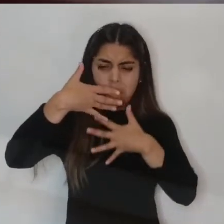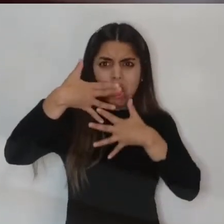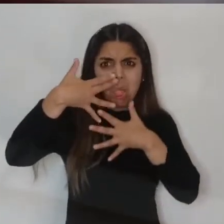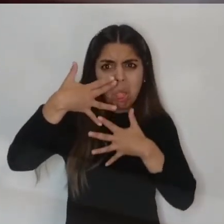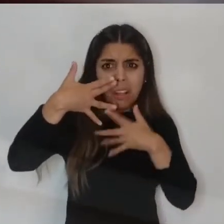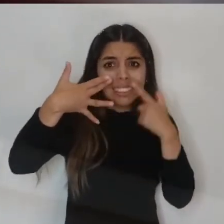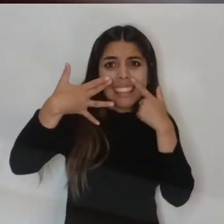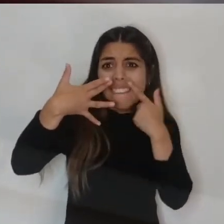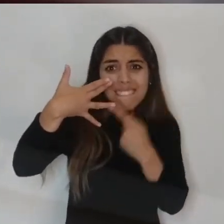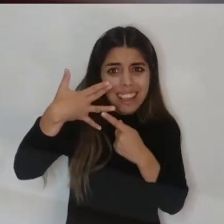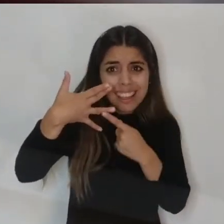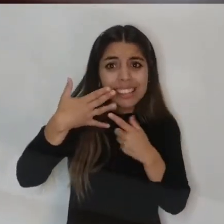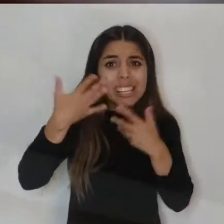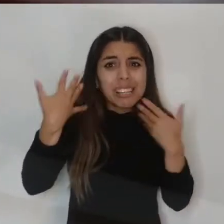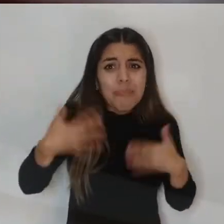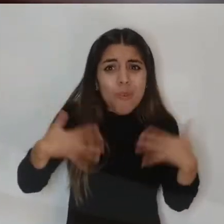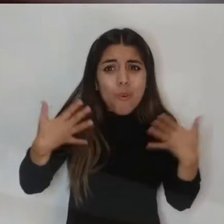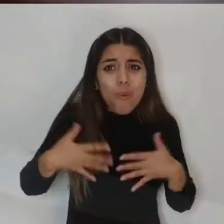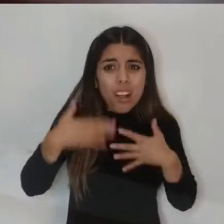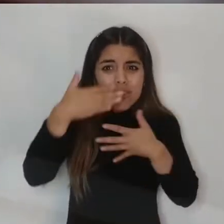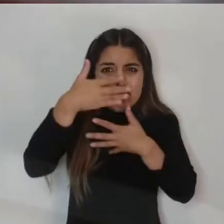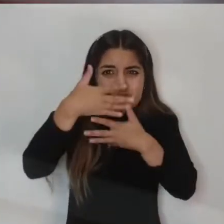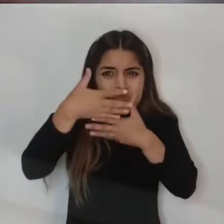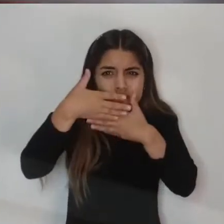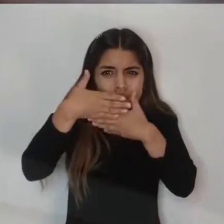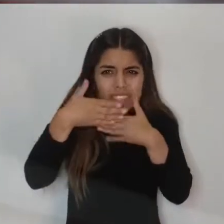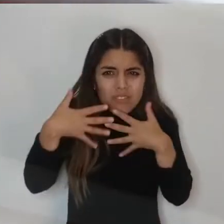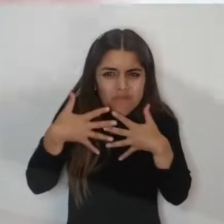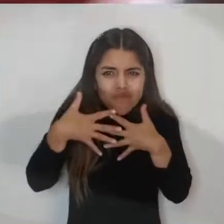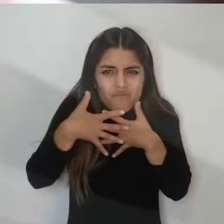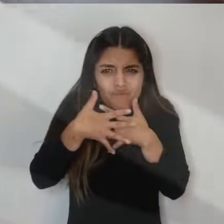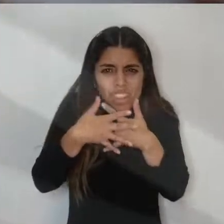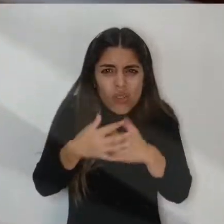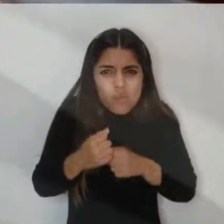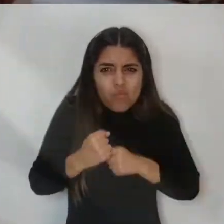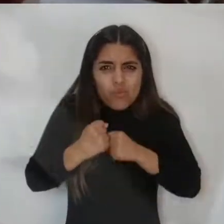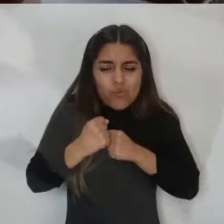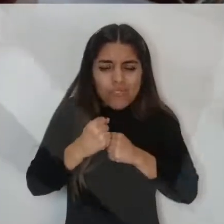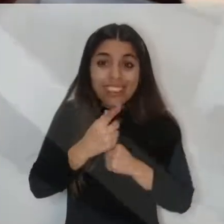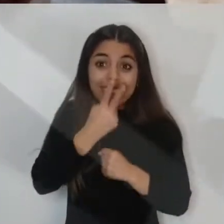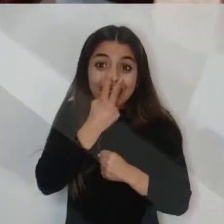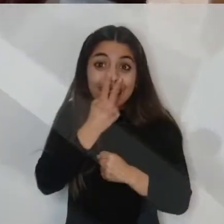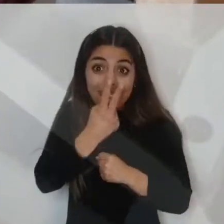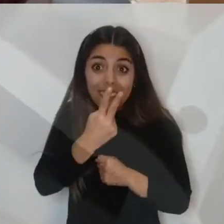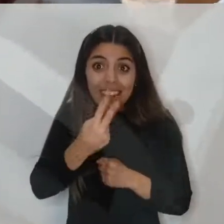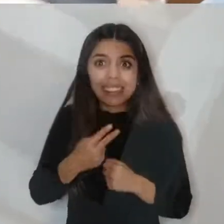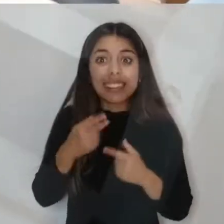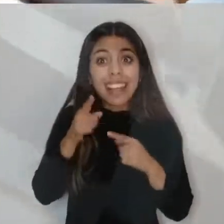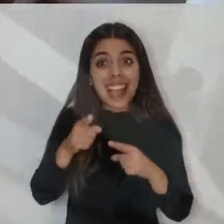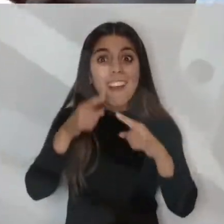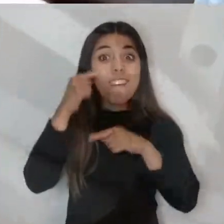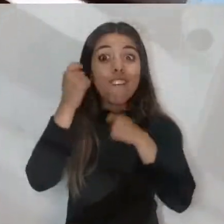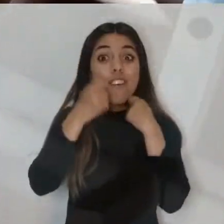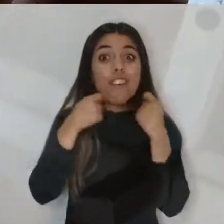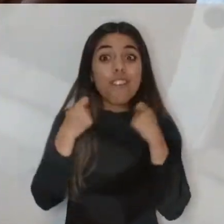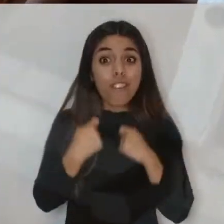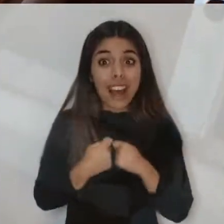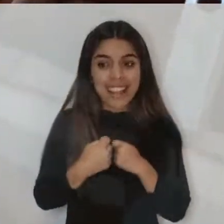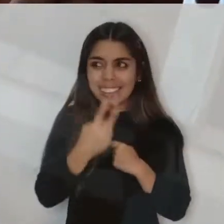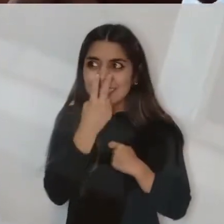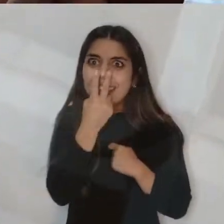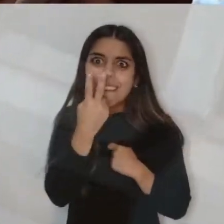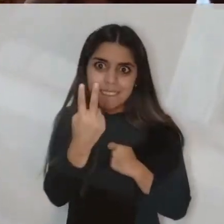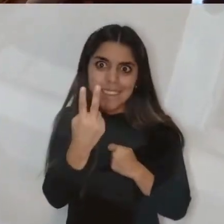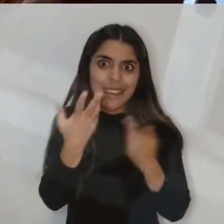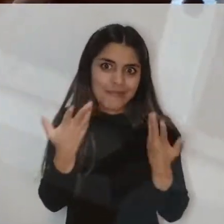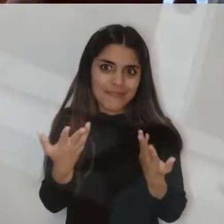las pifias tienen que ser como bien terminaditas, estas partes igual, de la orillita. Porque como son ufandas, son piezas más chicas